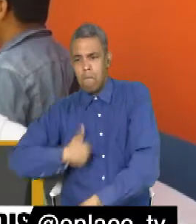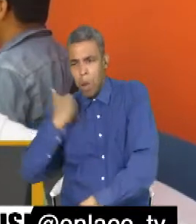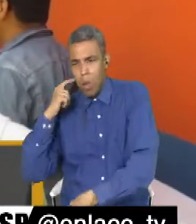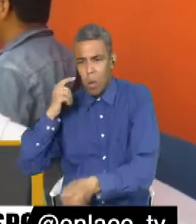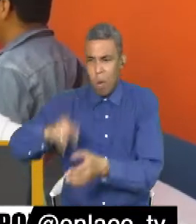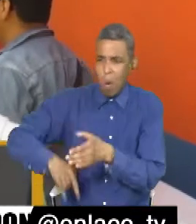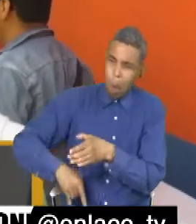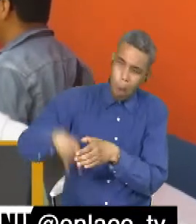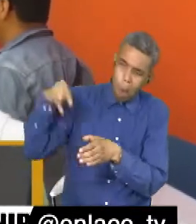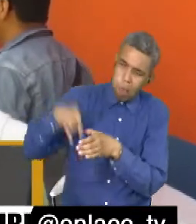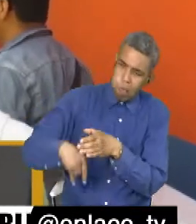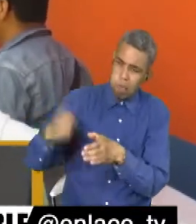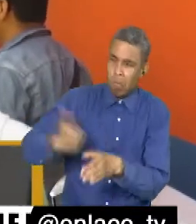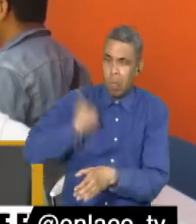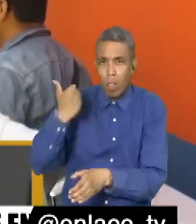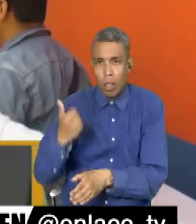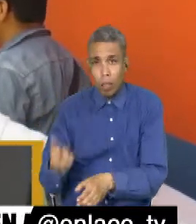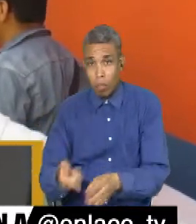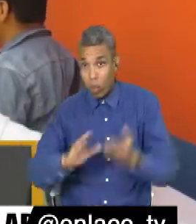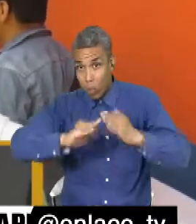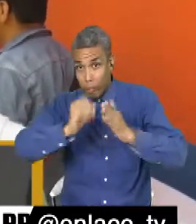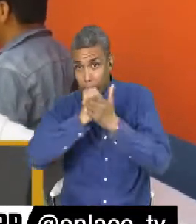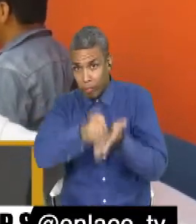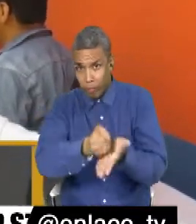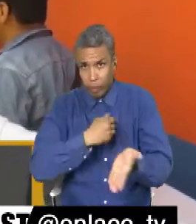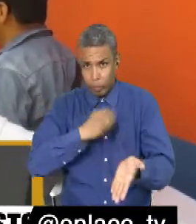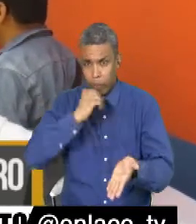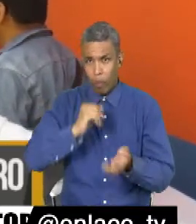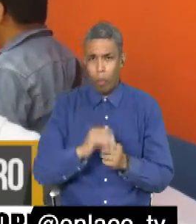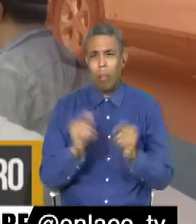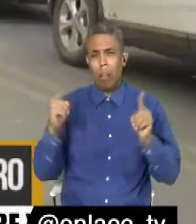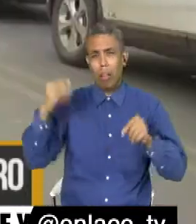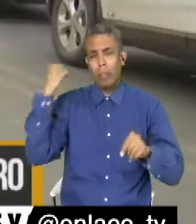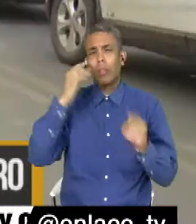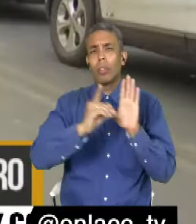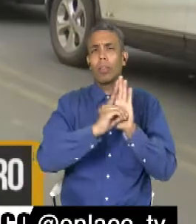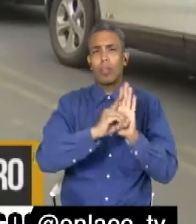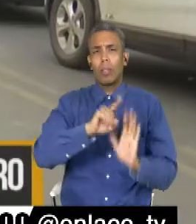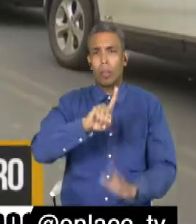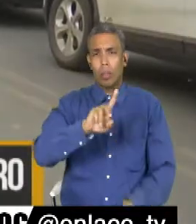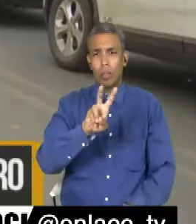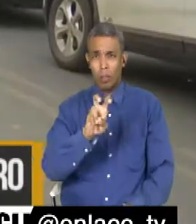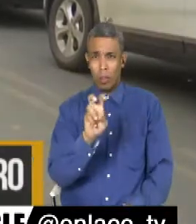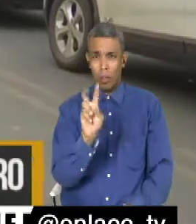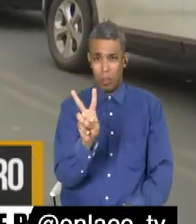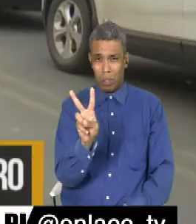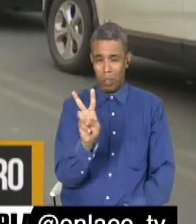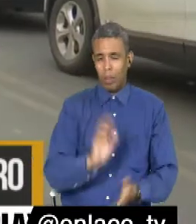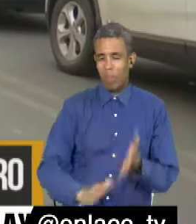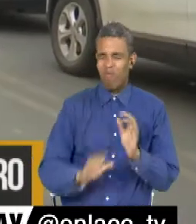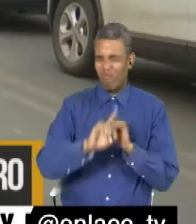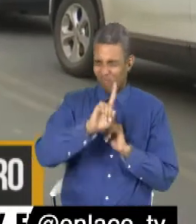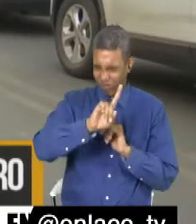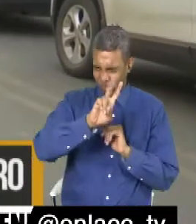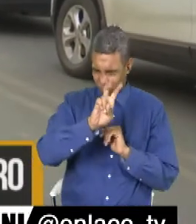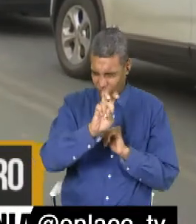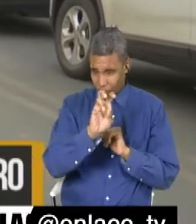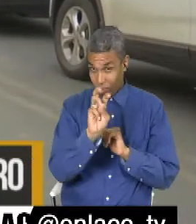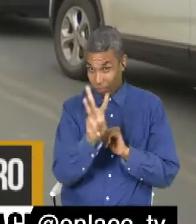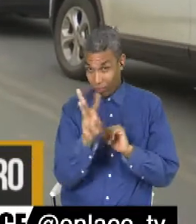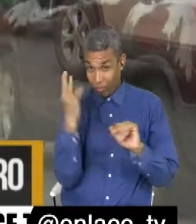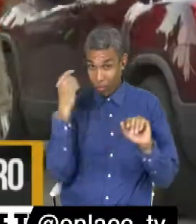El tema de inclusión laboral, nosotros veníamos trabajando en el corregimiento del centro con un decreto 183 de la alcaldía municipal, en el cual le daba